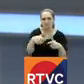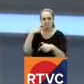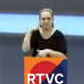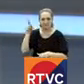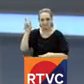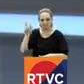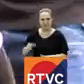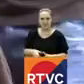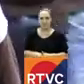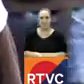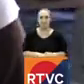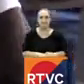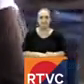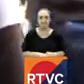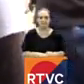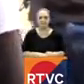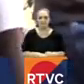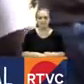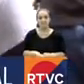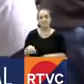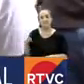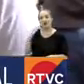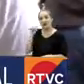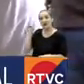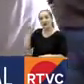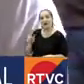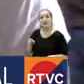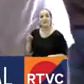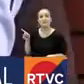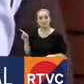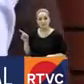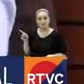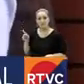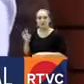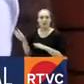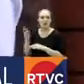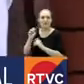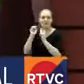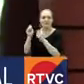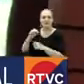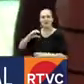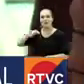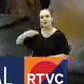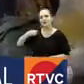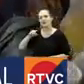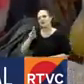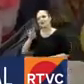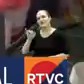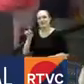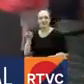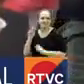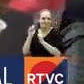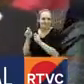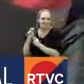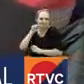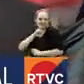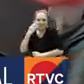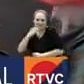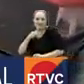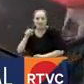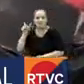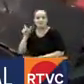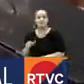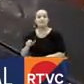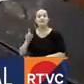historia. Ella es Ensueño Arias, mejor conocida como La Churris, una mujer carismática que desde hace 33